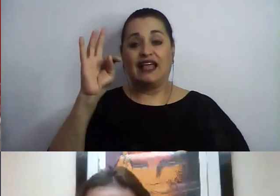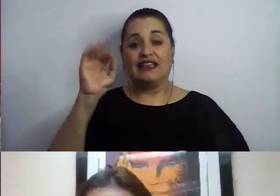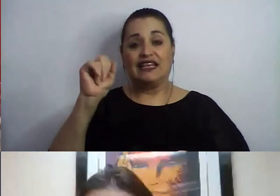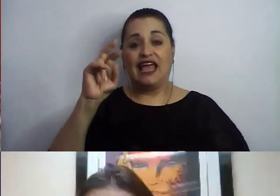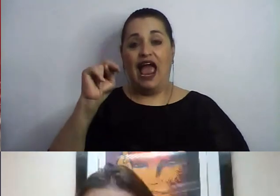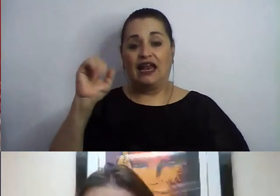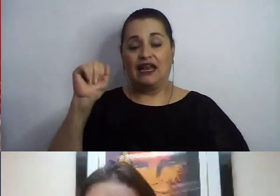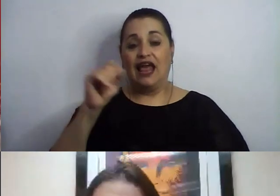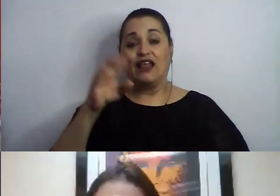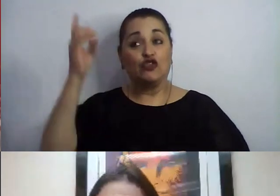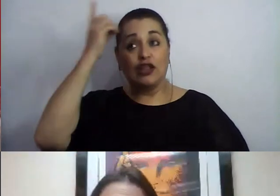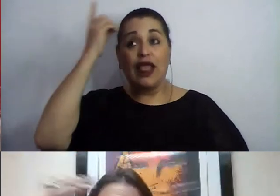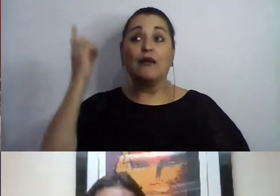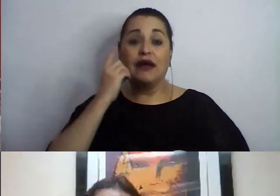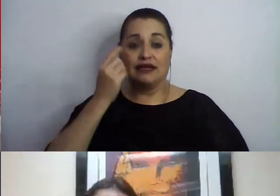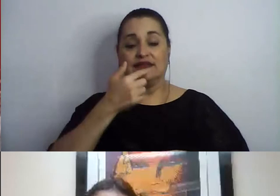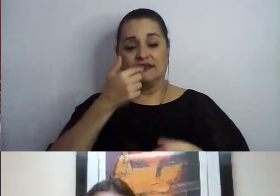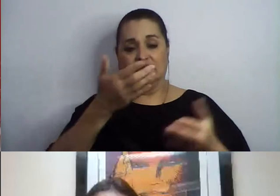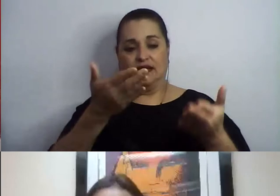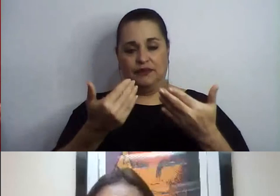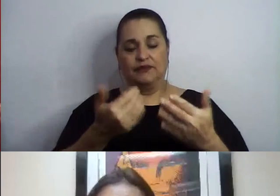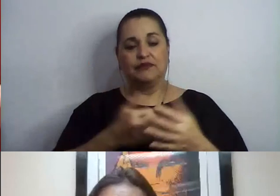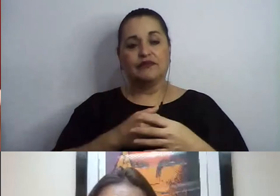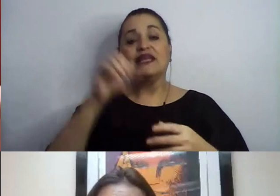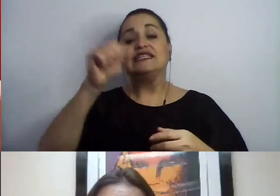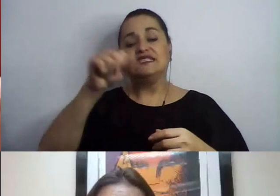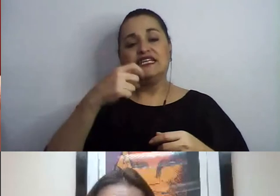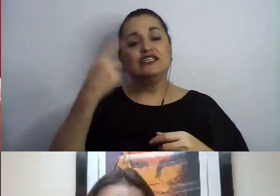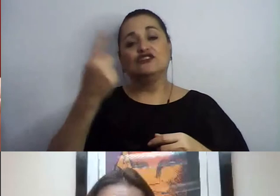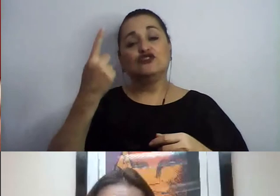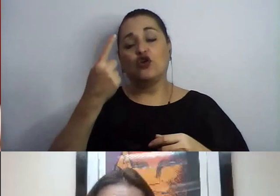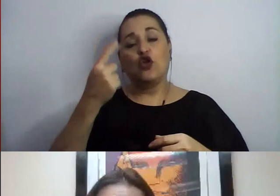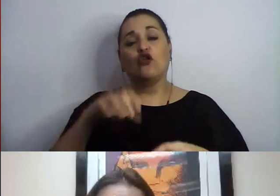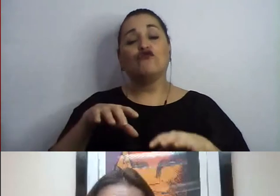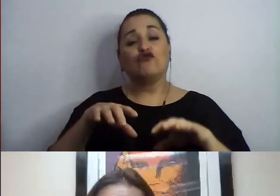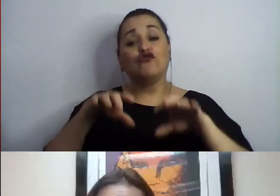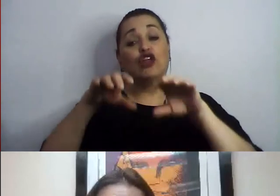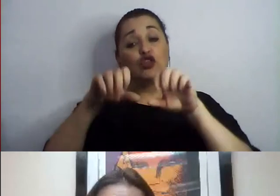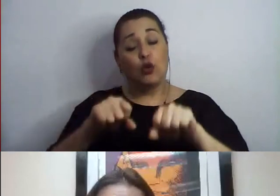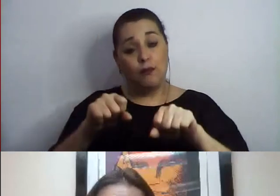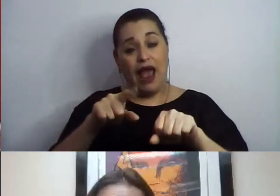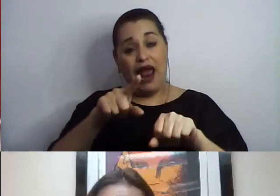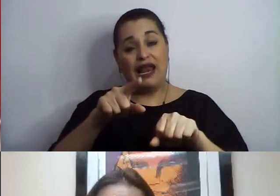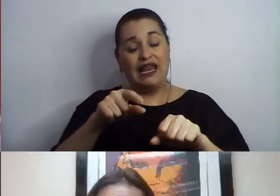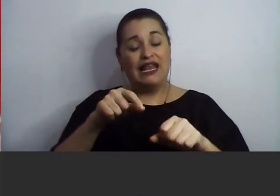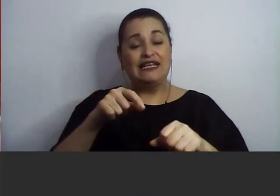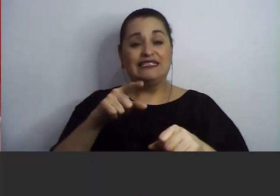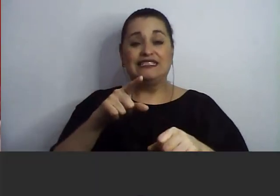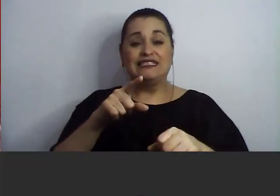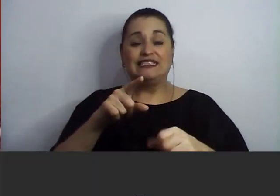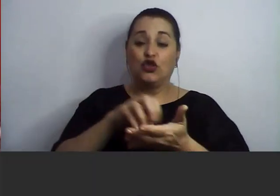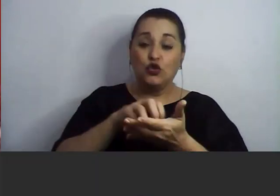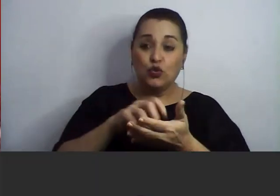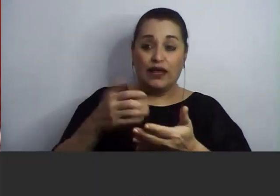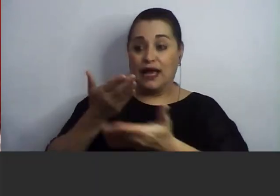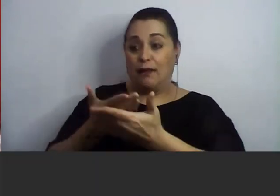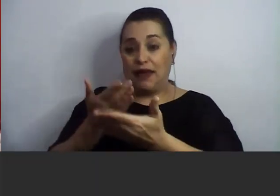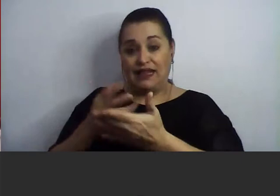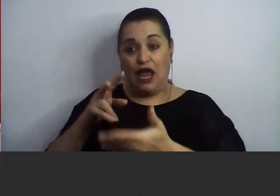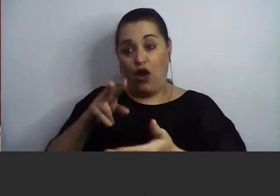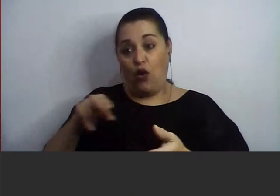sí por favor doña Marisolano sí nada más retomando las inquietudes que plantean los compañeros y